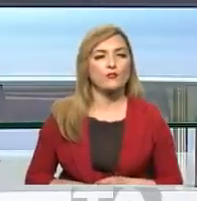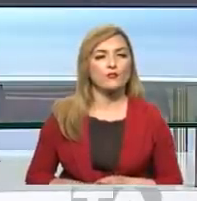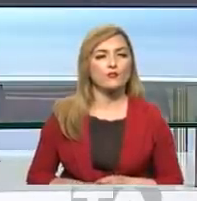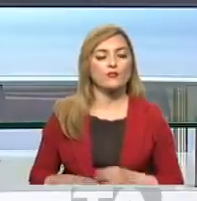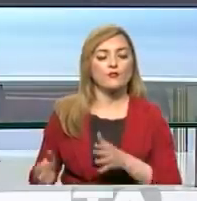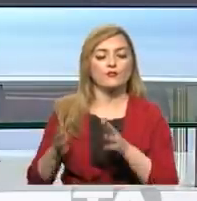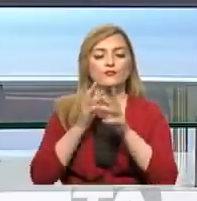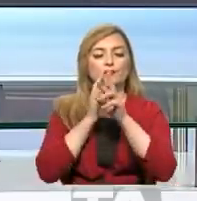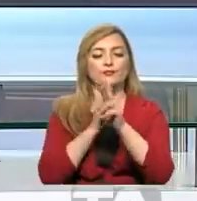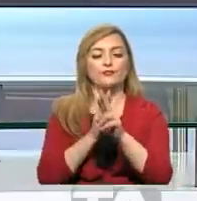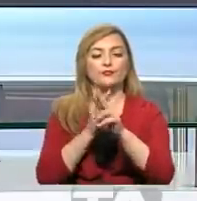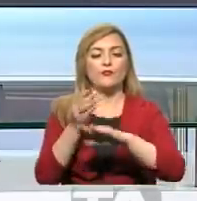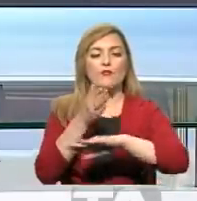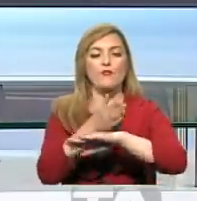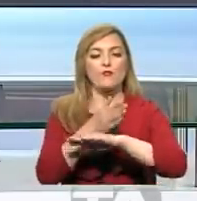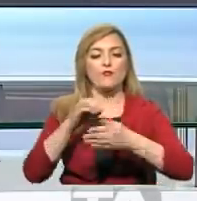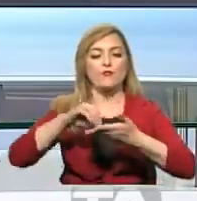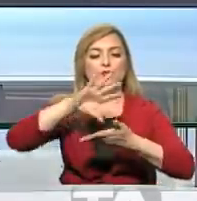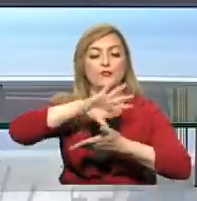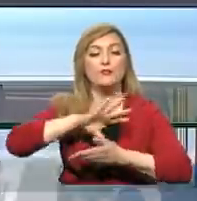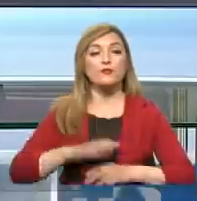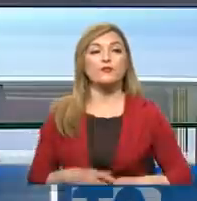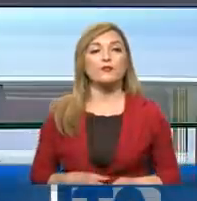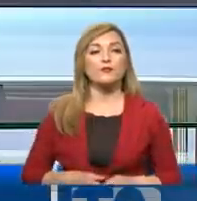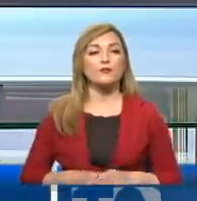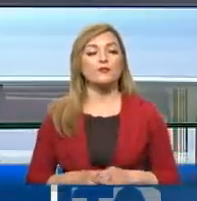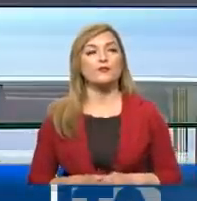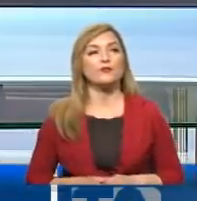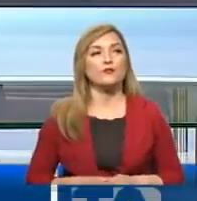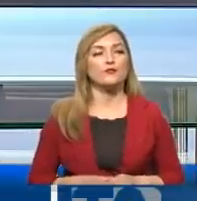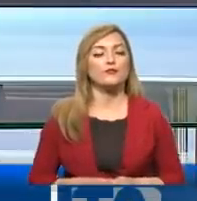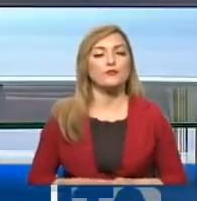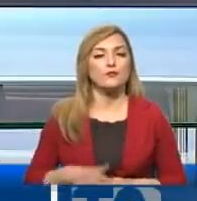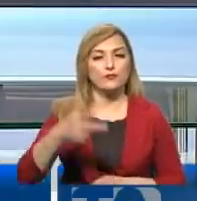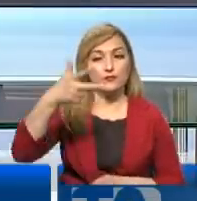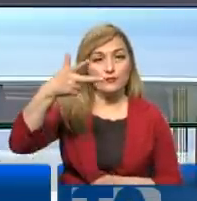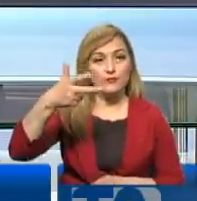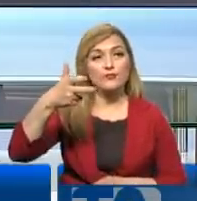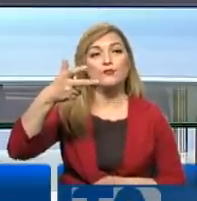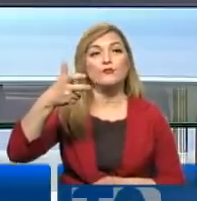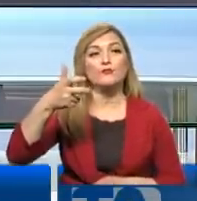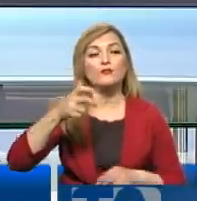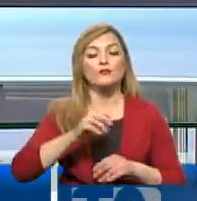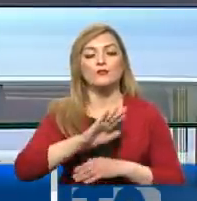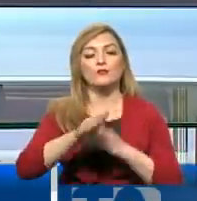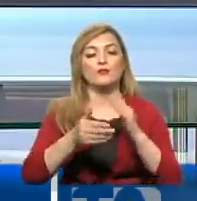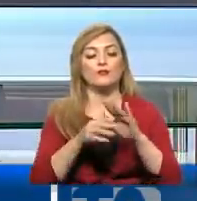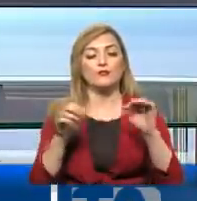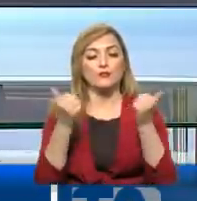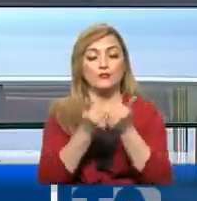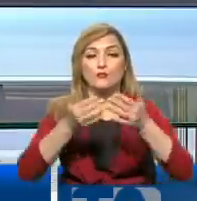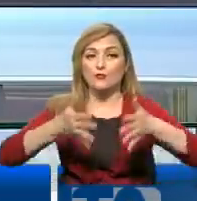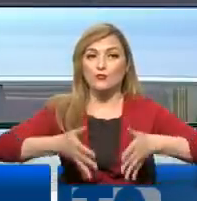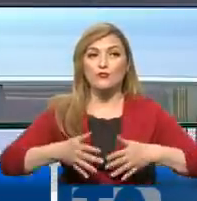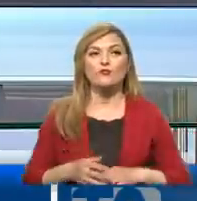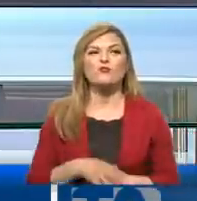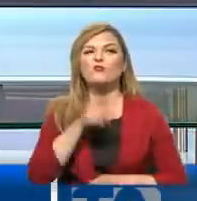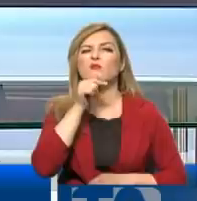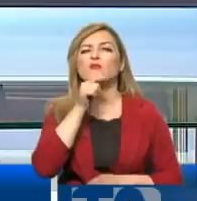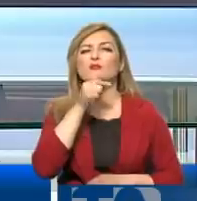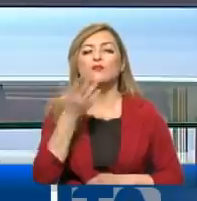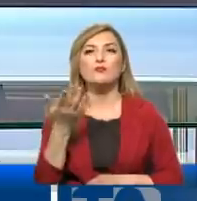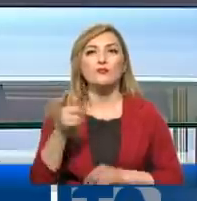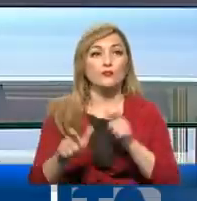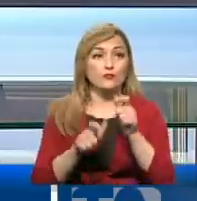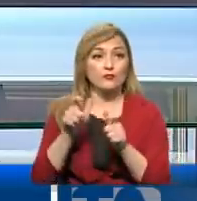Con los resultados preliminares de la Asamblea Nacional, al menos 13 legisladores lograron reelegirse y entre los rostros que regresan están